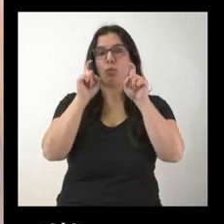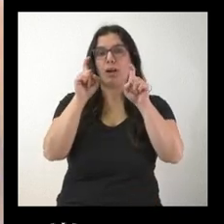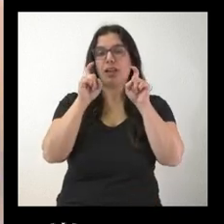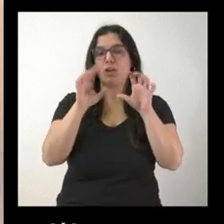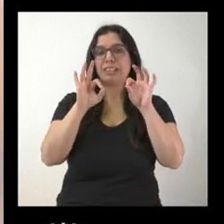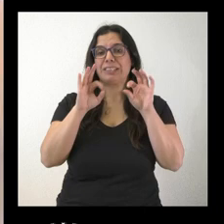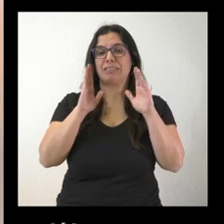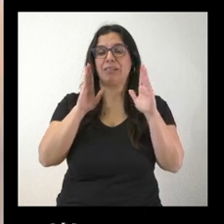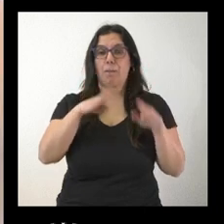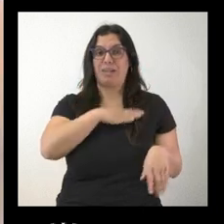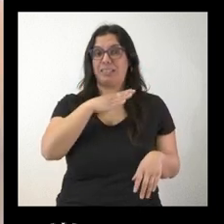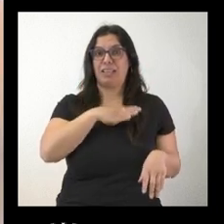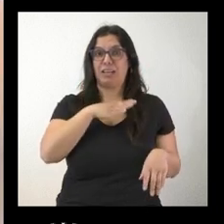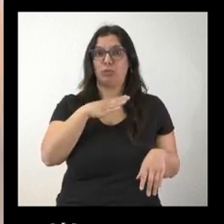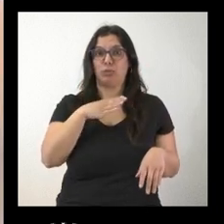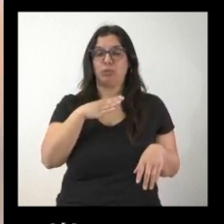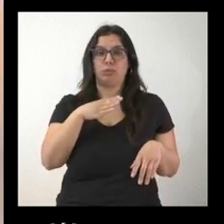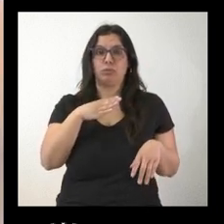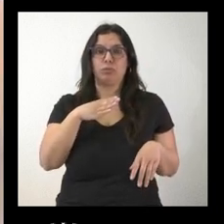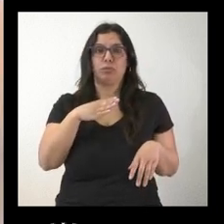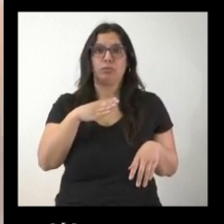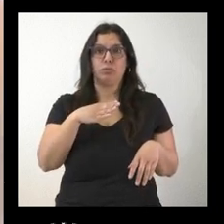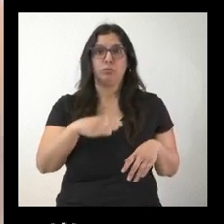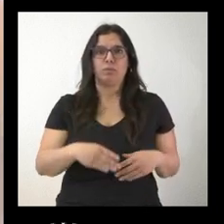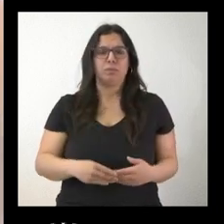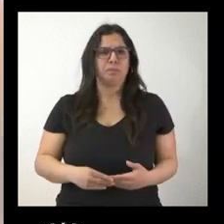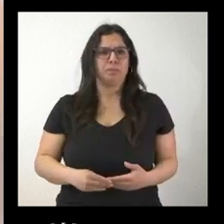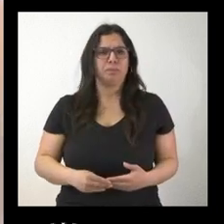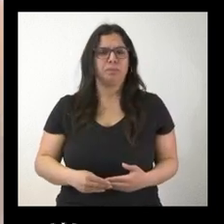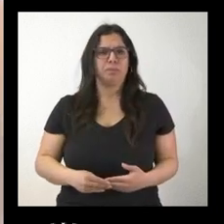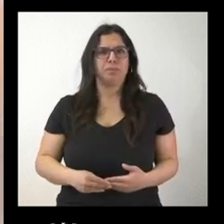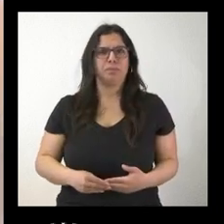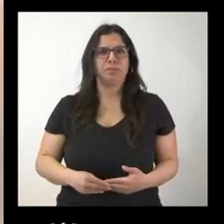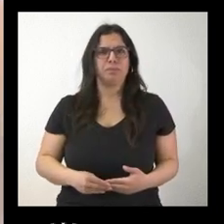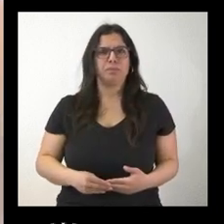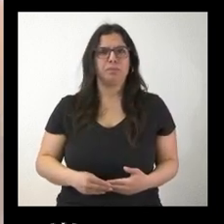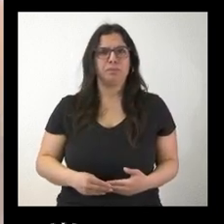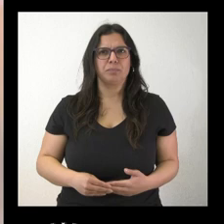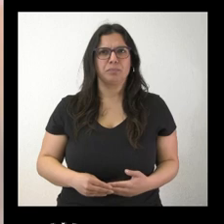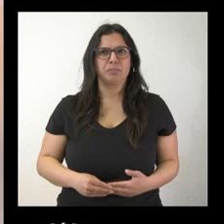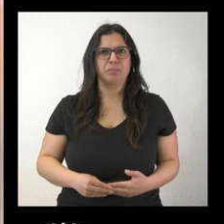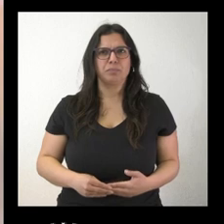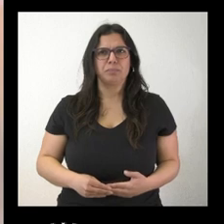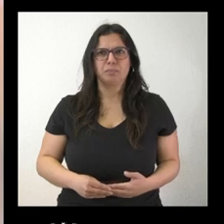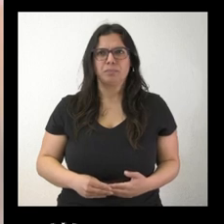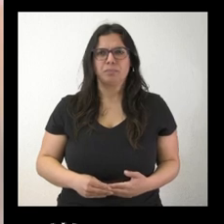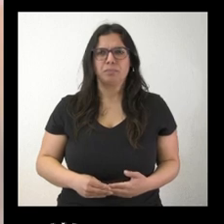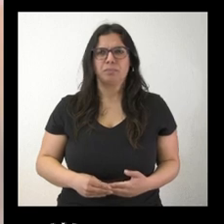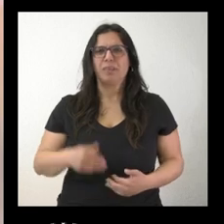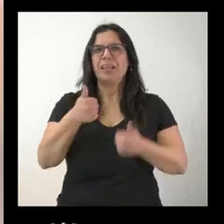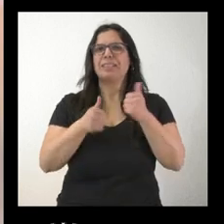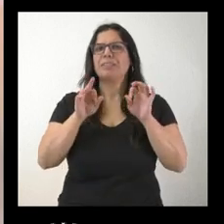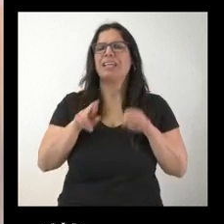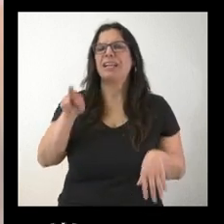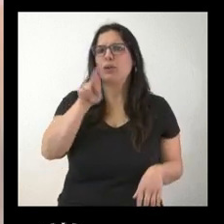unos muy pocos días entre el conocimiento de las de las notas y la celebración de los exámenes digamos